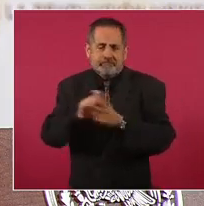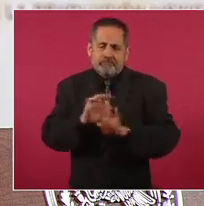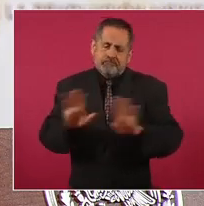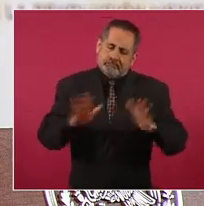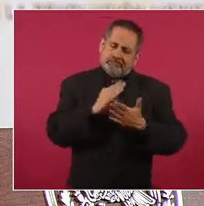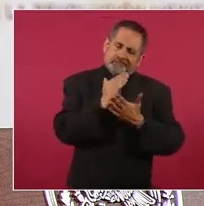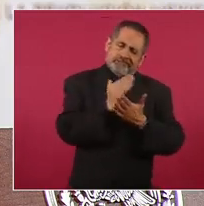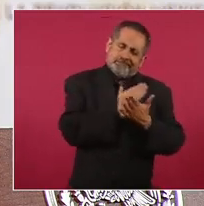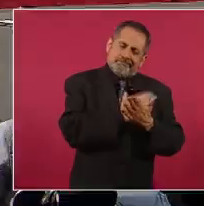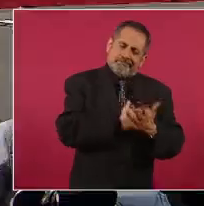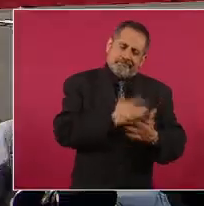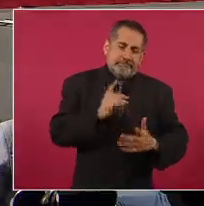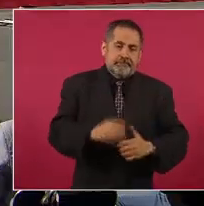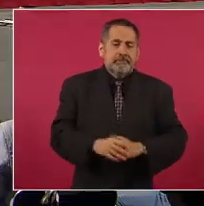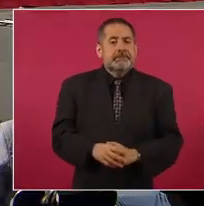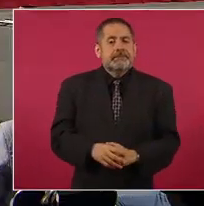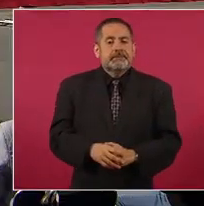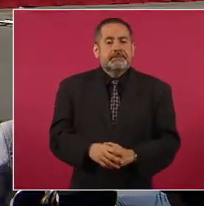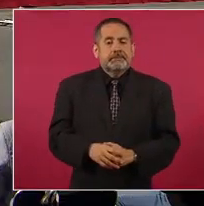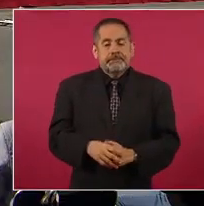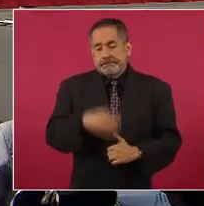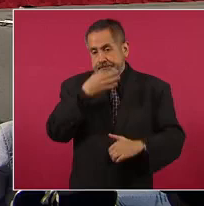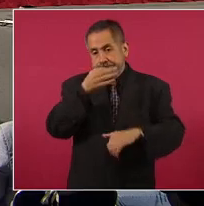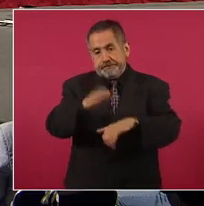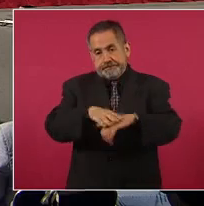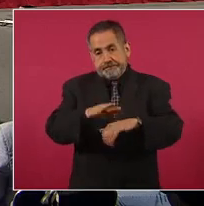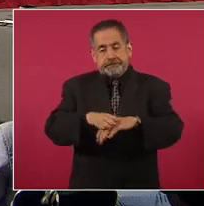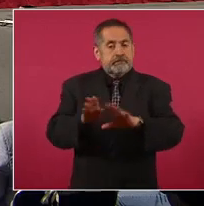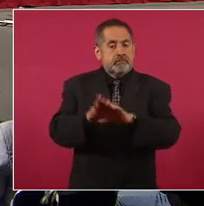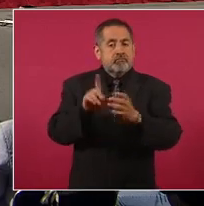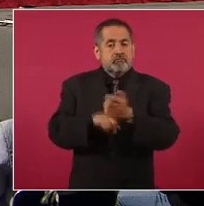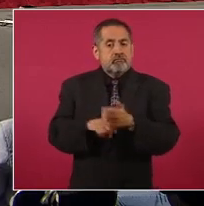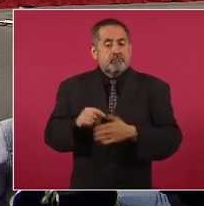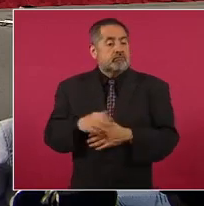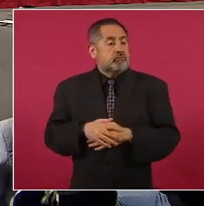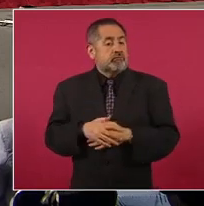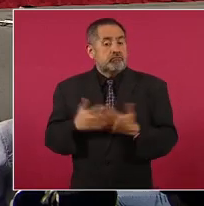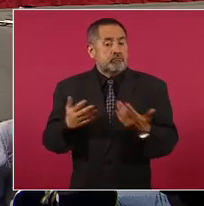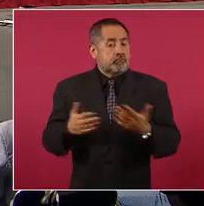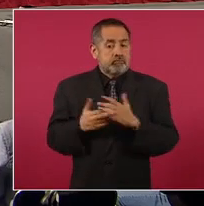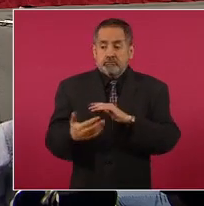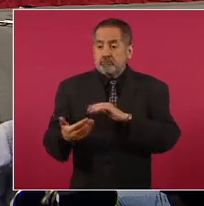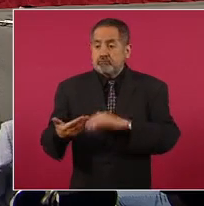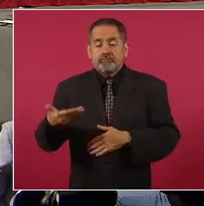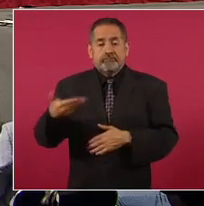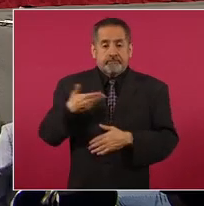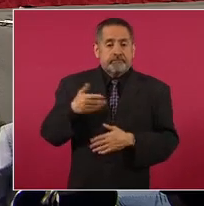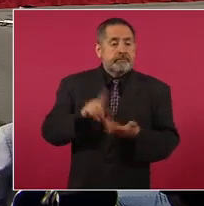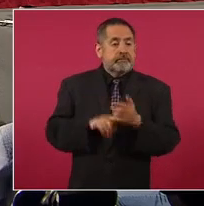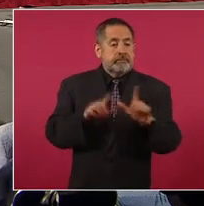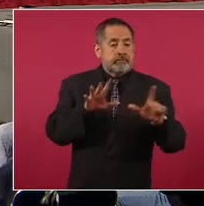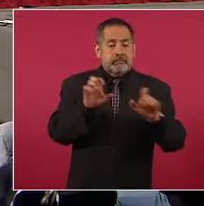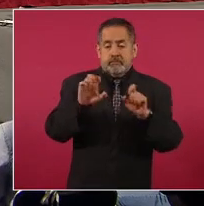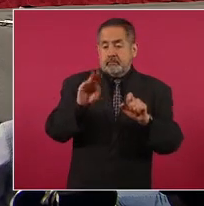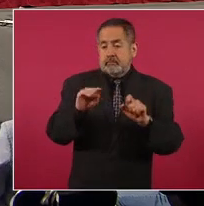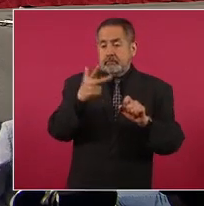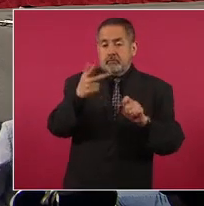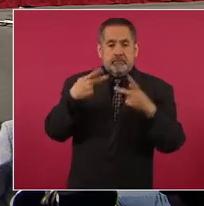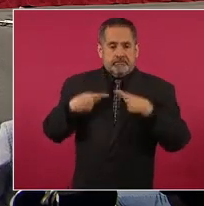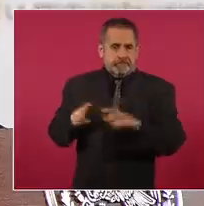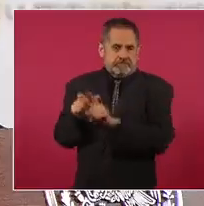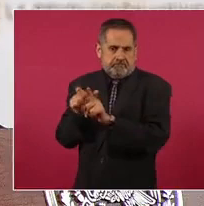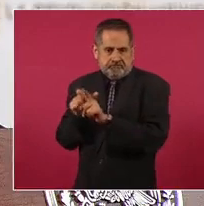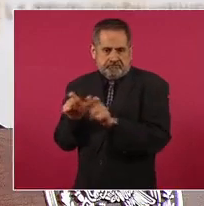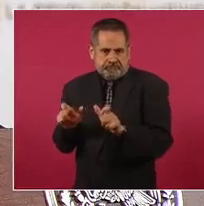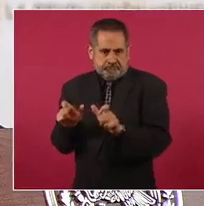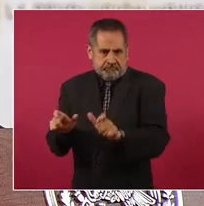personas defensores. Hay que señalar que nosotros recibimos el mecanismo con 798 personas beneficiarias.